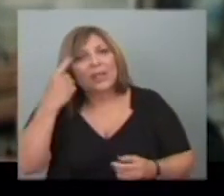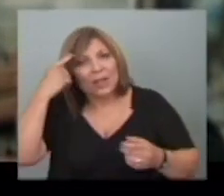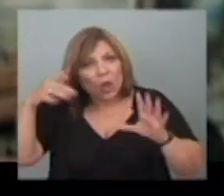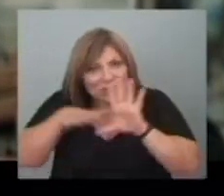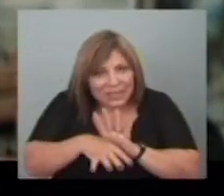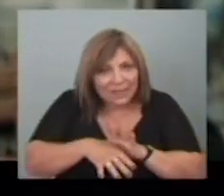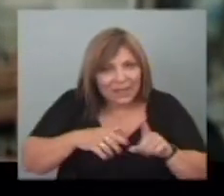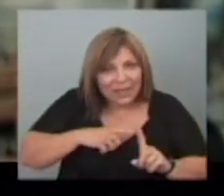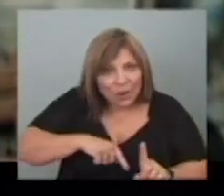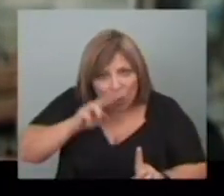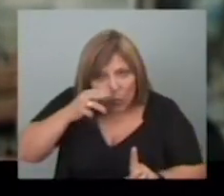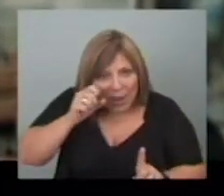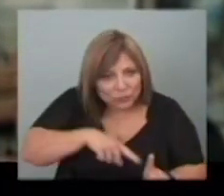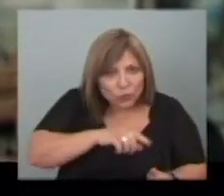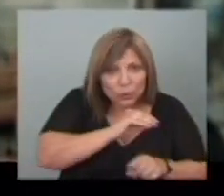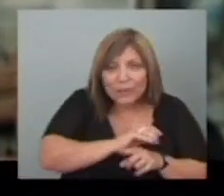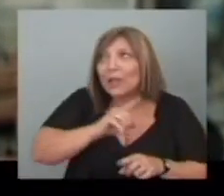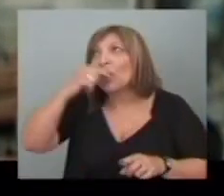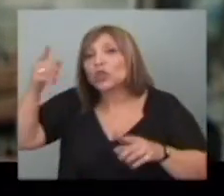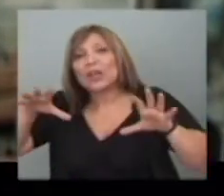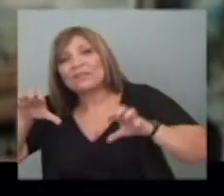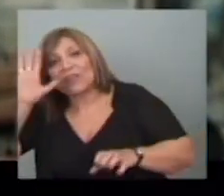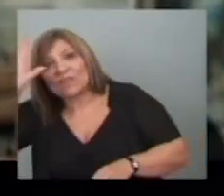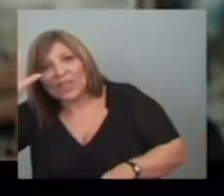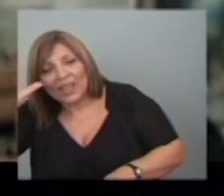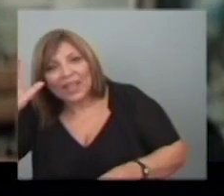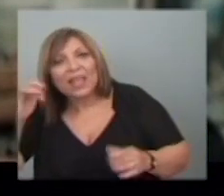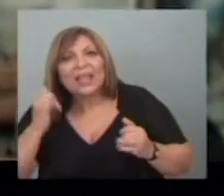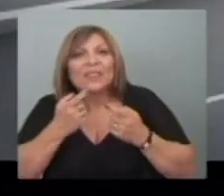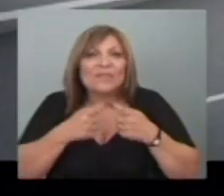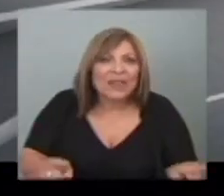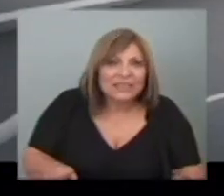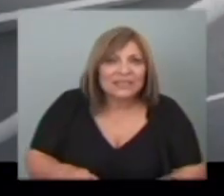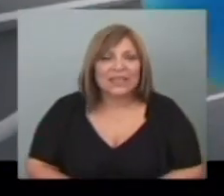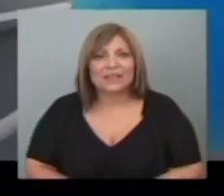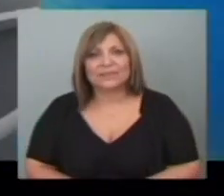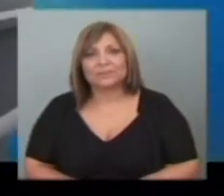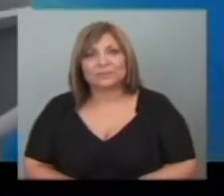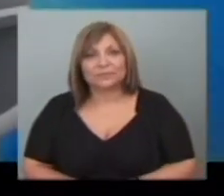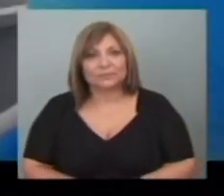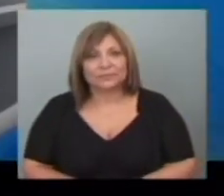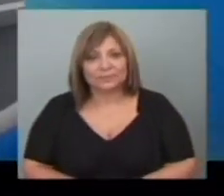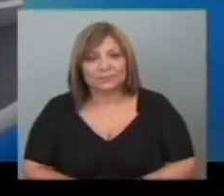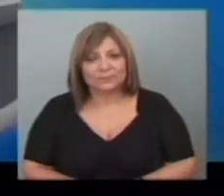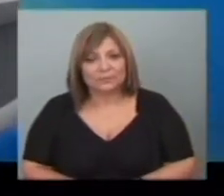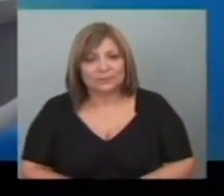acá tienen de los no residentes y en qué medida tienen diferencias? Sí.